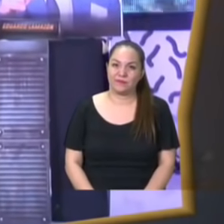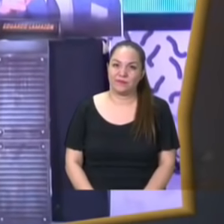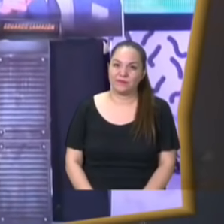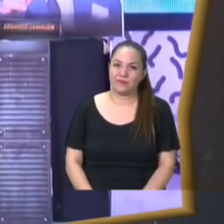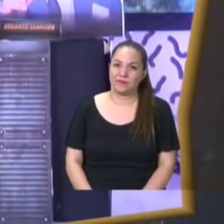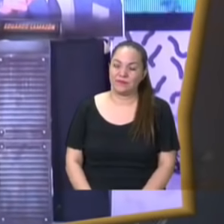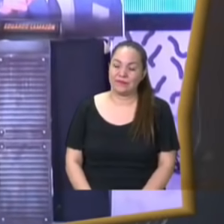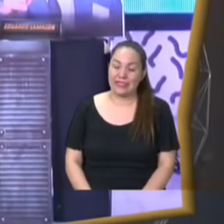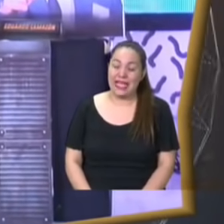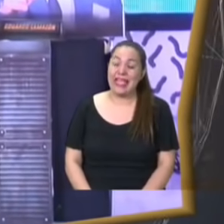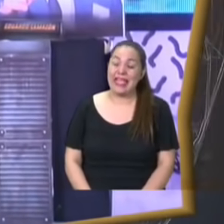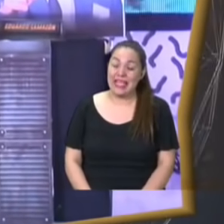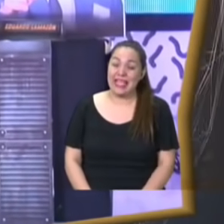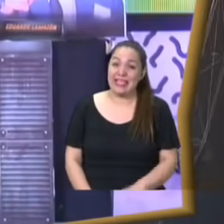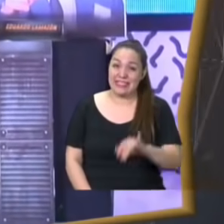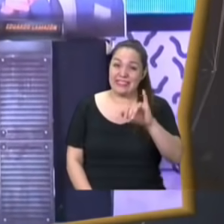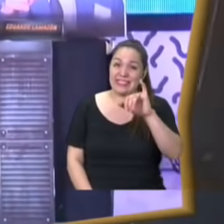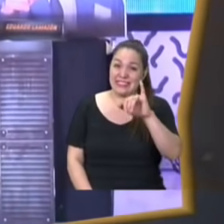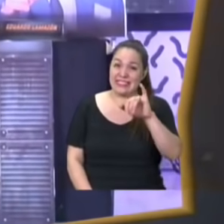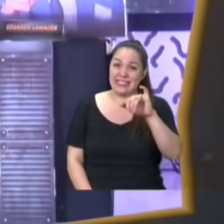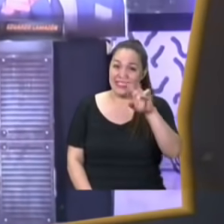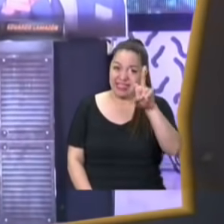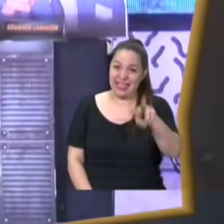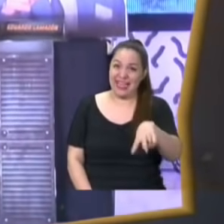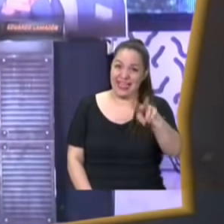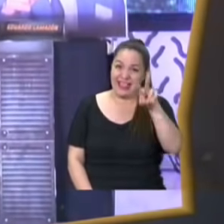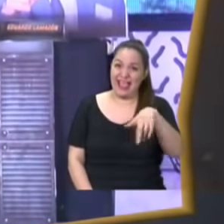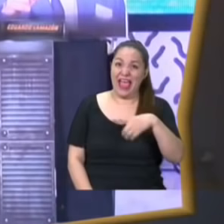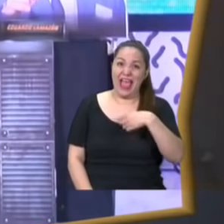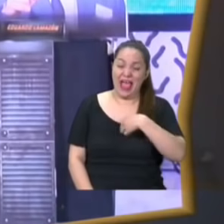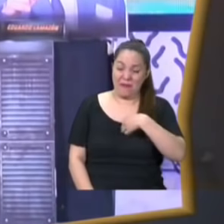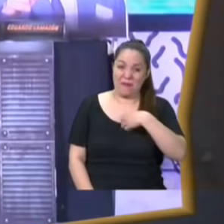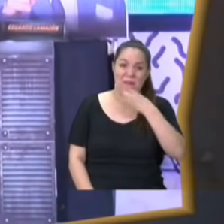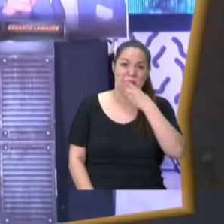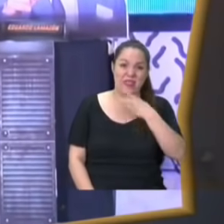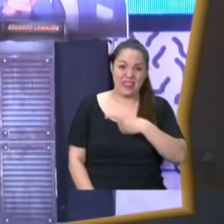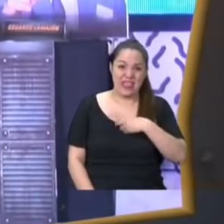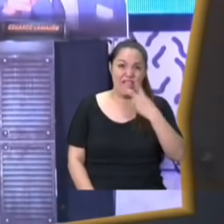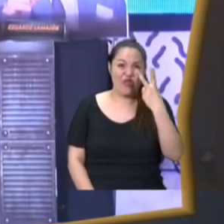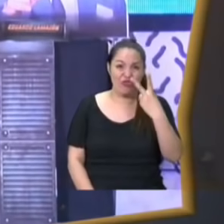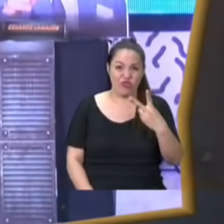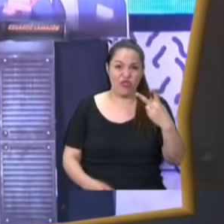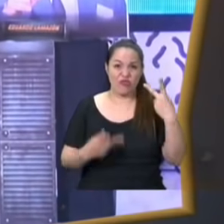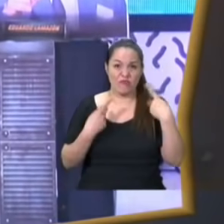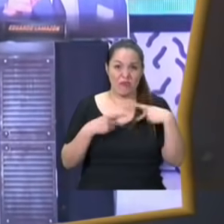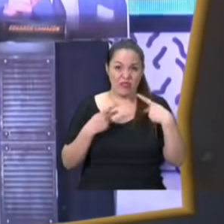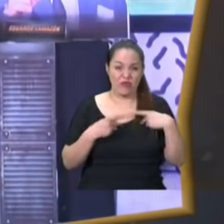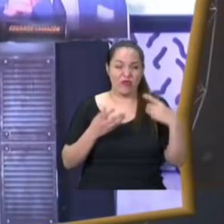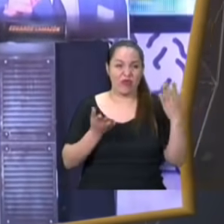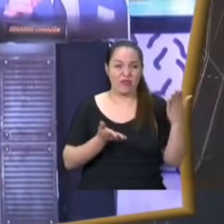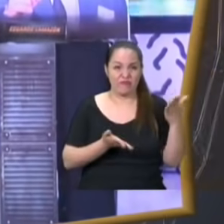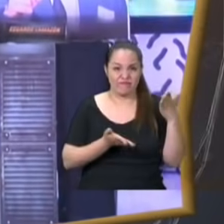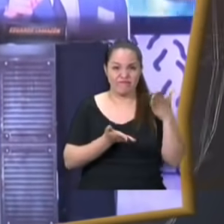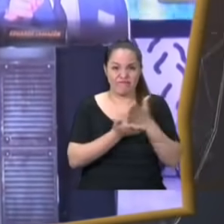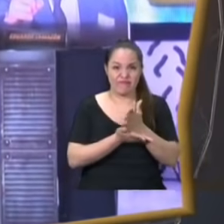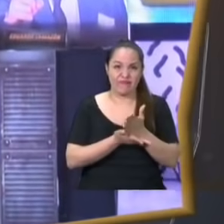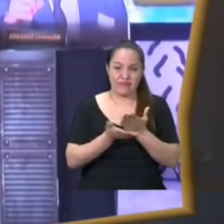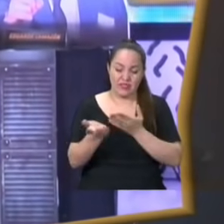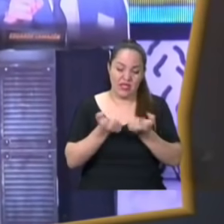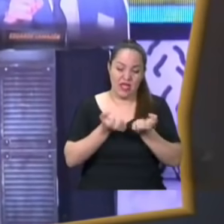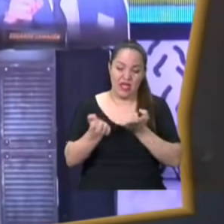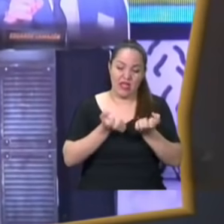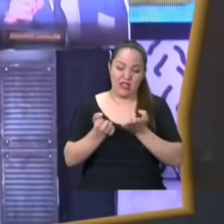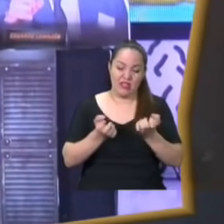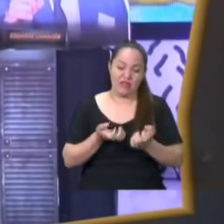Es cierto, a mí me informaron ese detalle de que vieron aquí a 2 personas de talento del show, y por lo que usted está mencionando, entonces